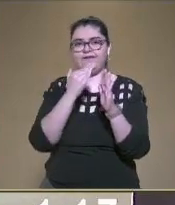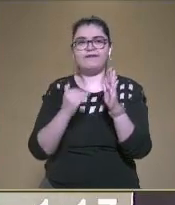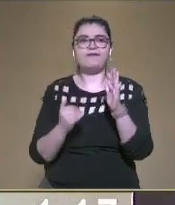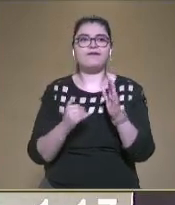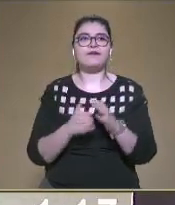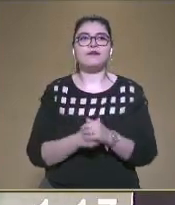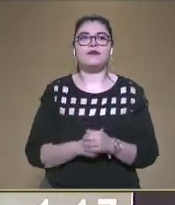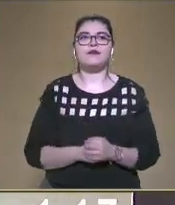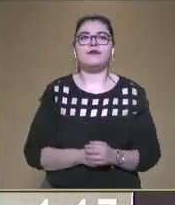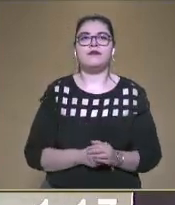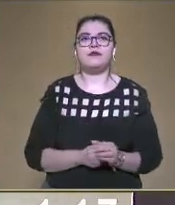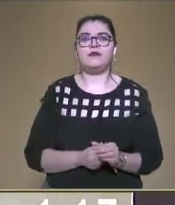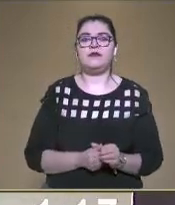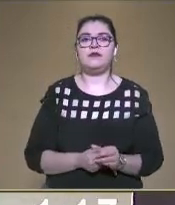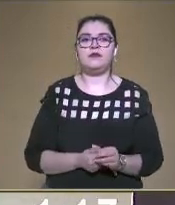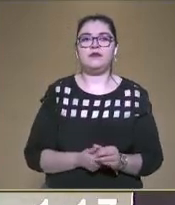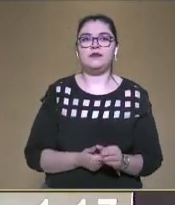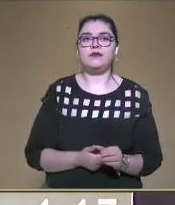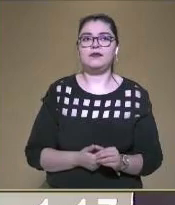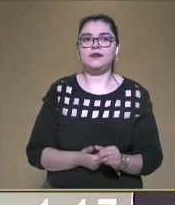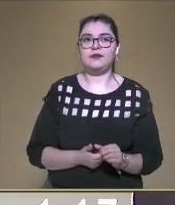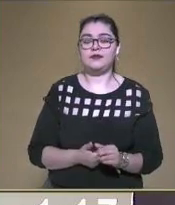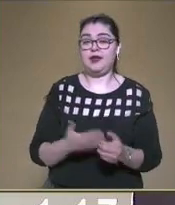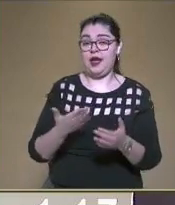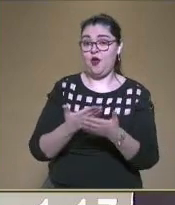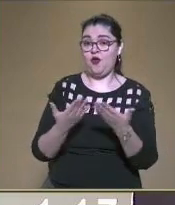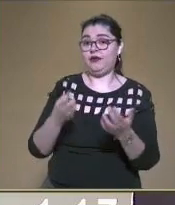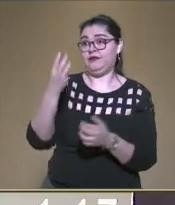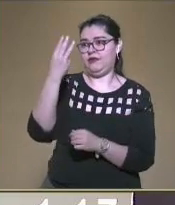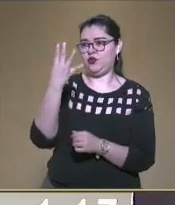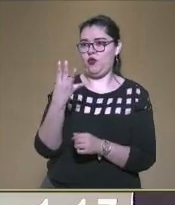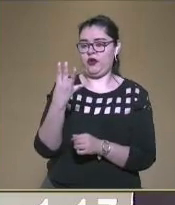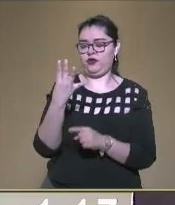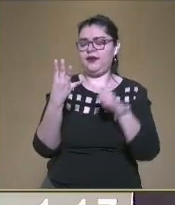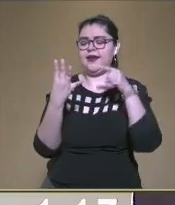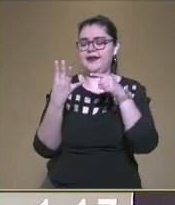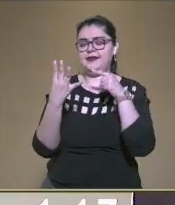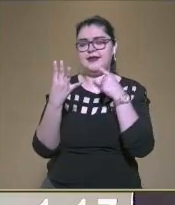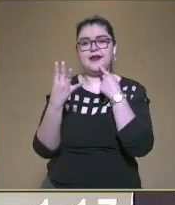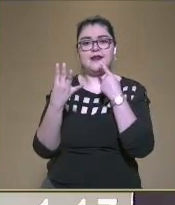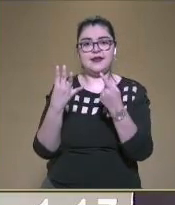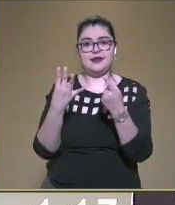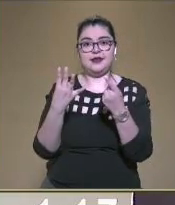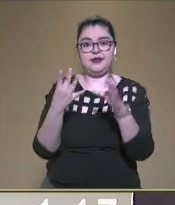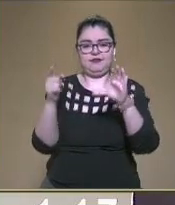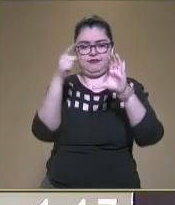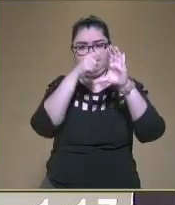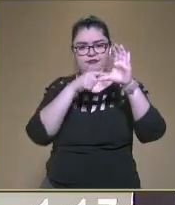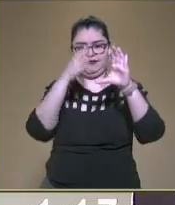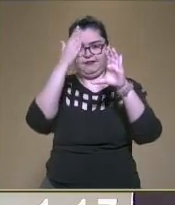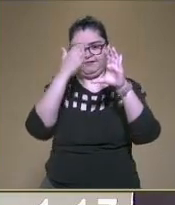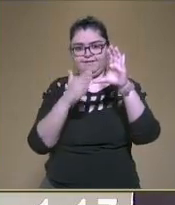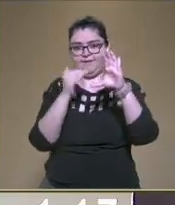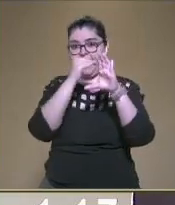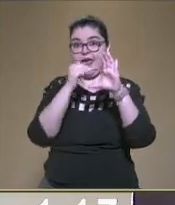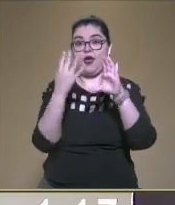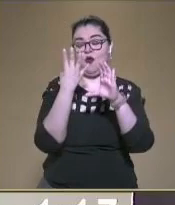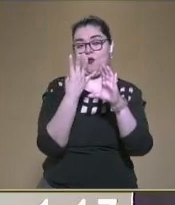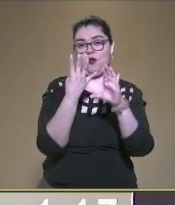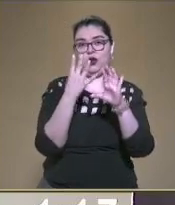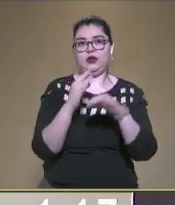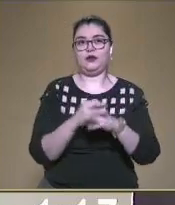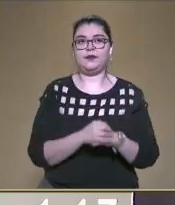llama cuartos, ¿verdad? En este caso. Cuartos. Y el numerador te dice en cuántas partes vas a tomar